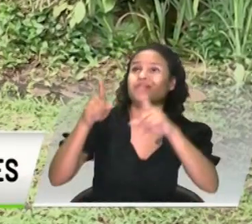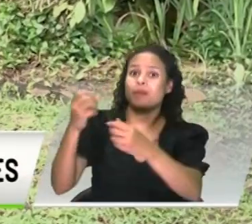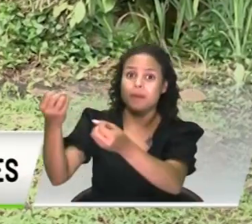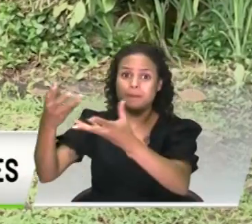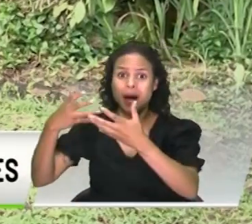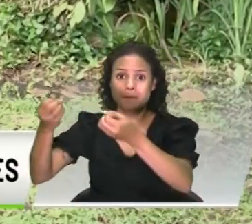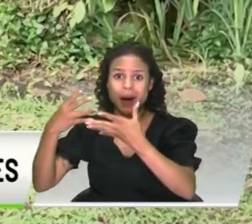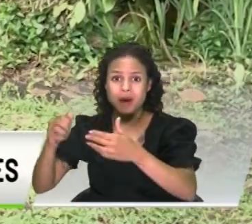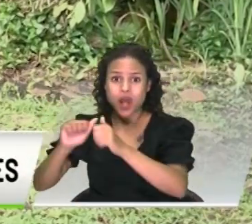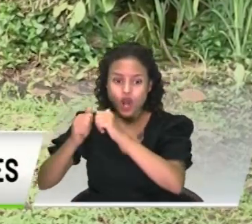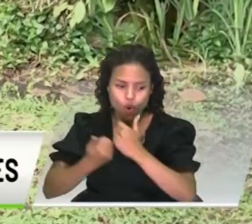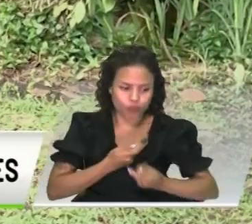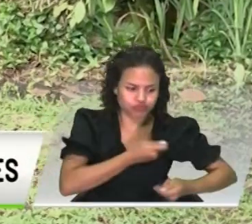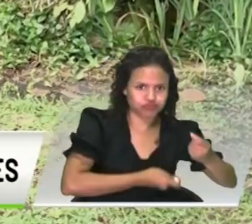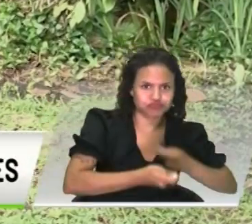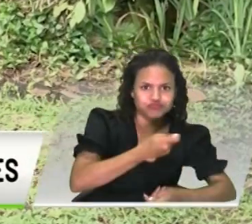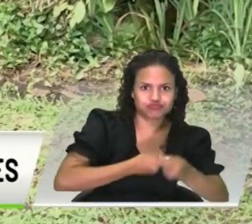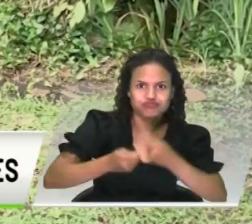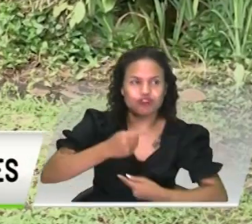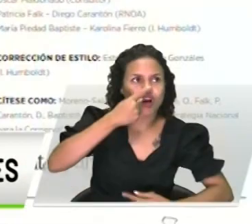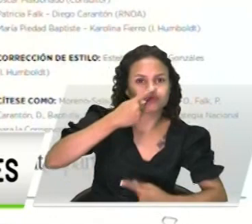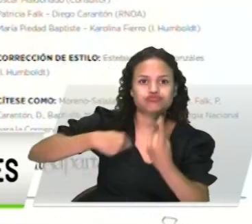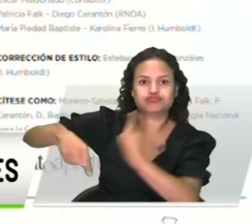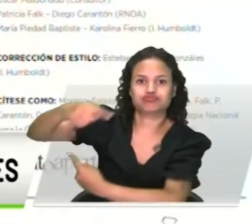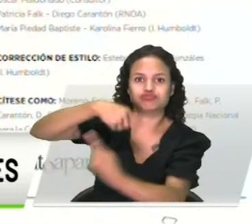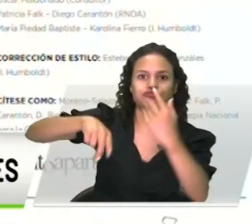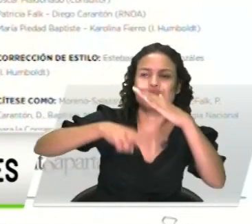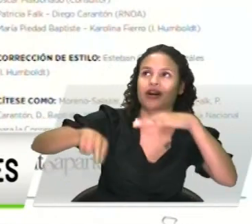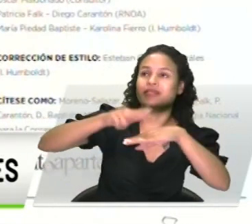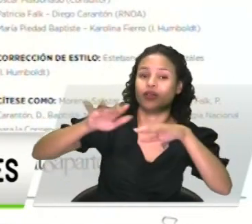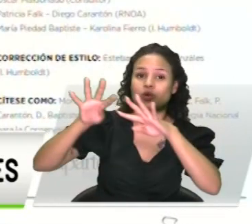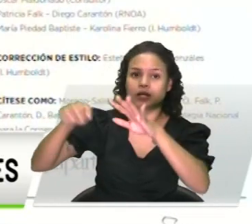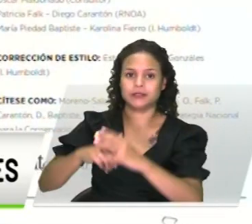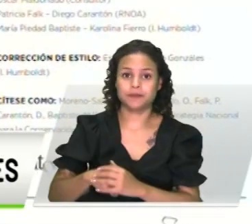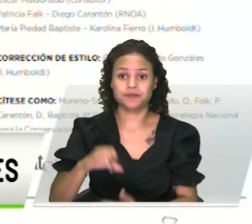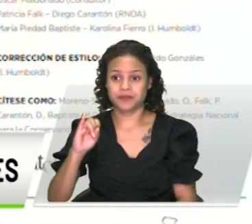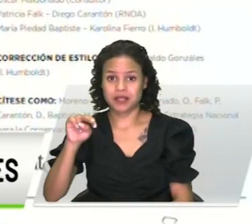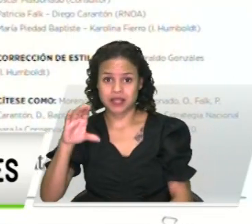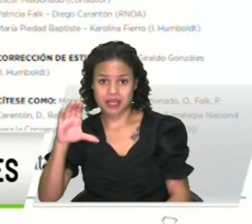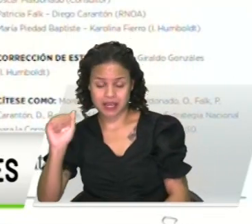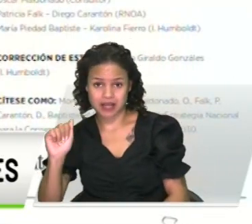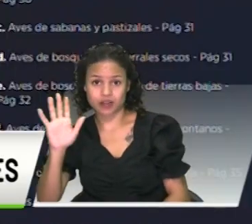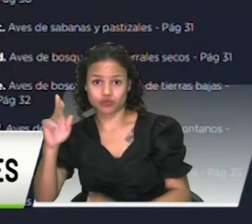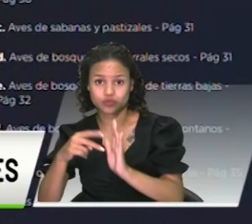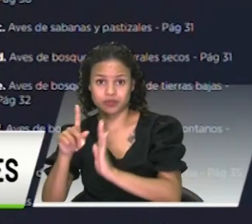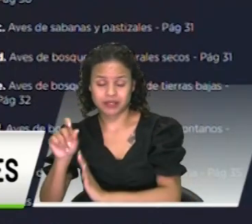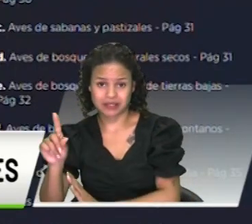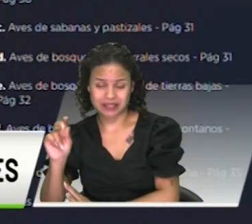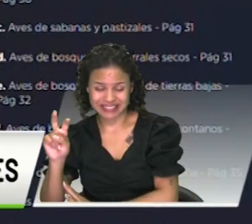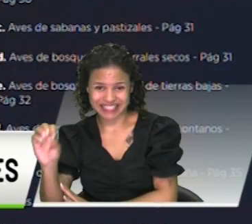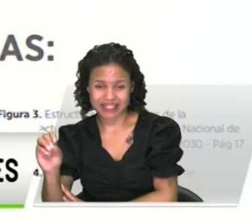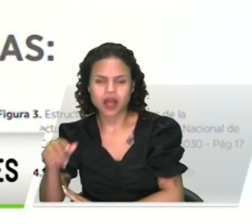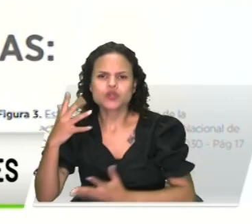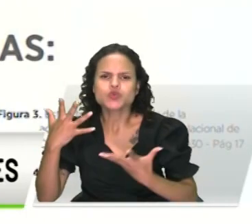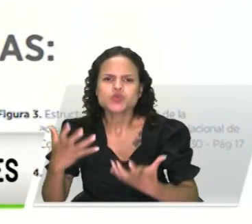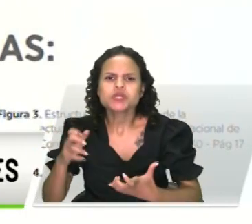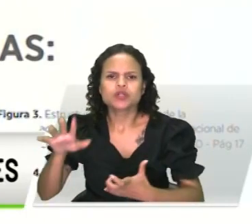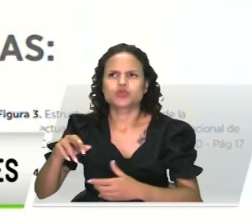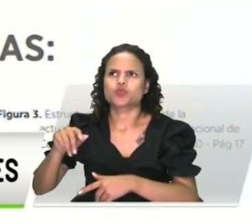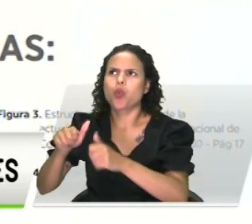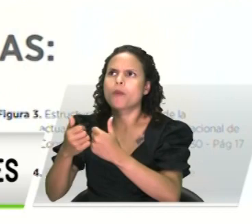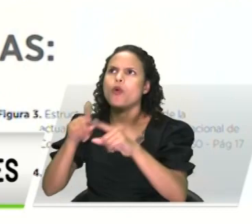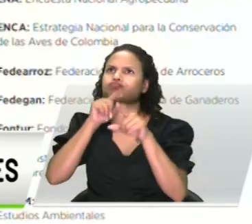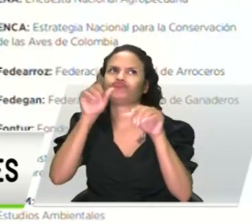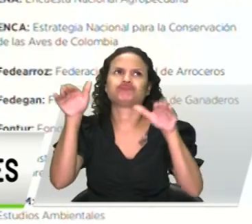fundamental para el desarrollo de negocios de turismo de naturaleza. La ENCA 2030 se enfoca en 11 objetivos de conservación de la